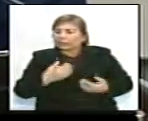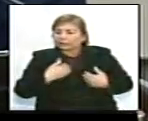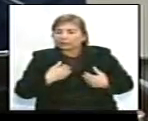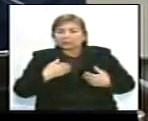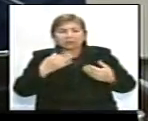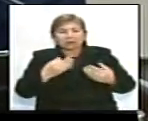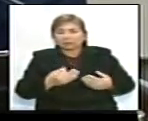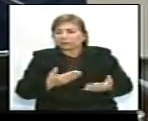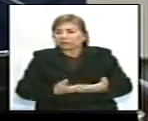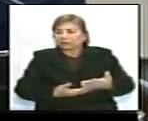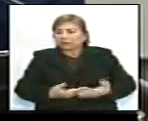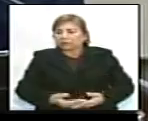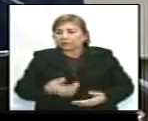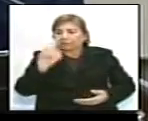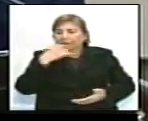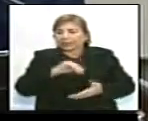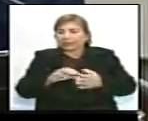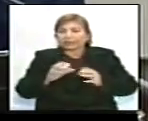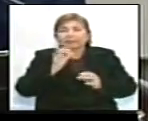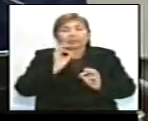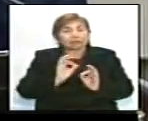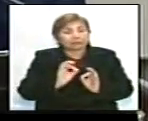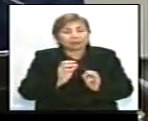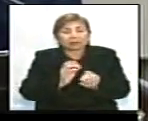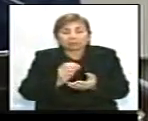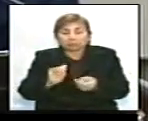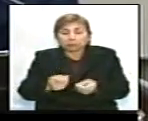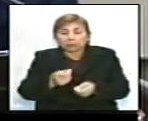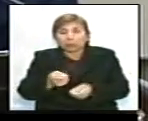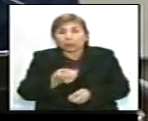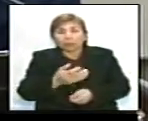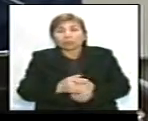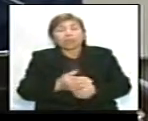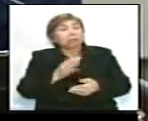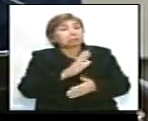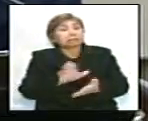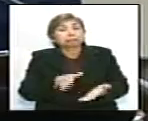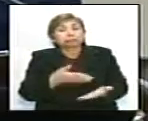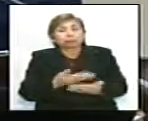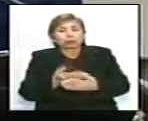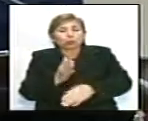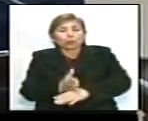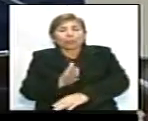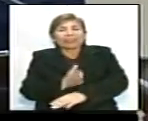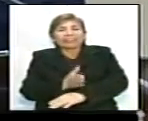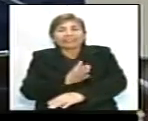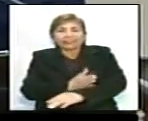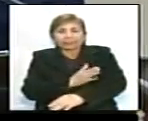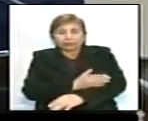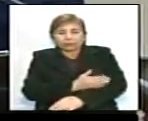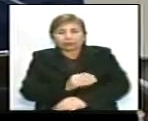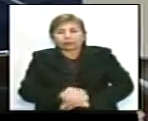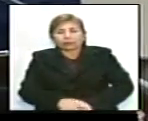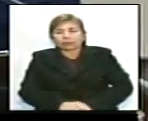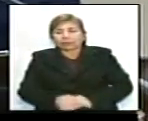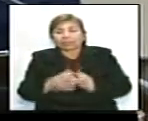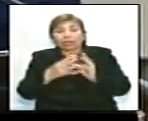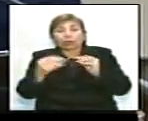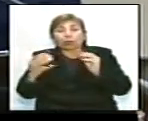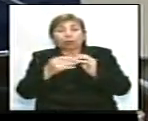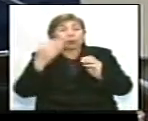condiciones realmente para ser frutícola, para tener todo un desarrollo de